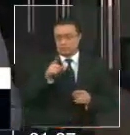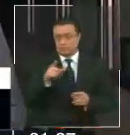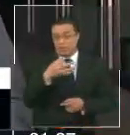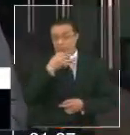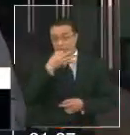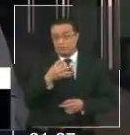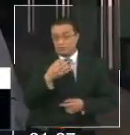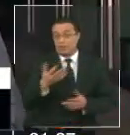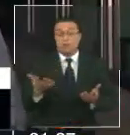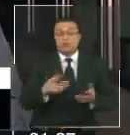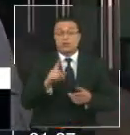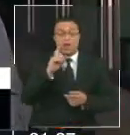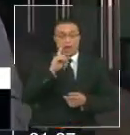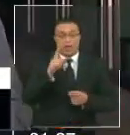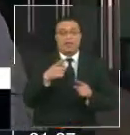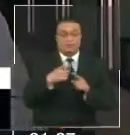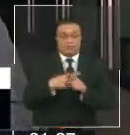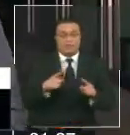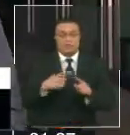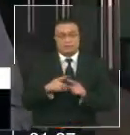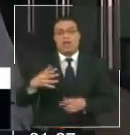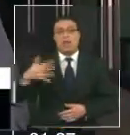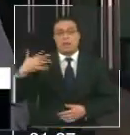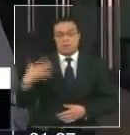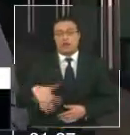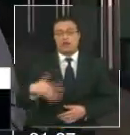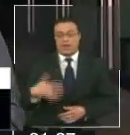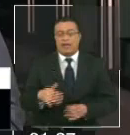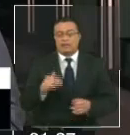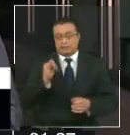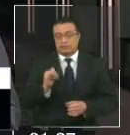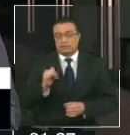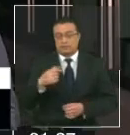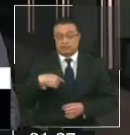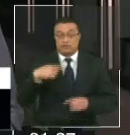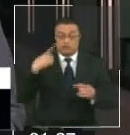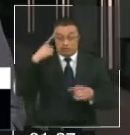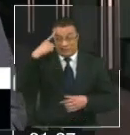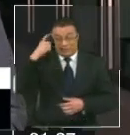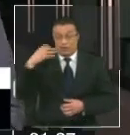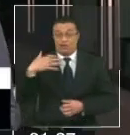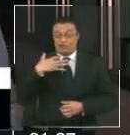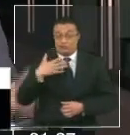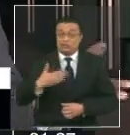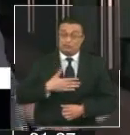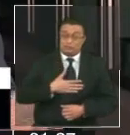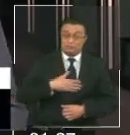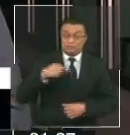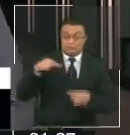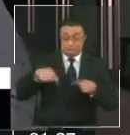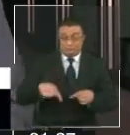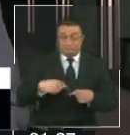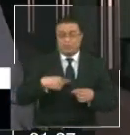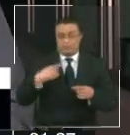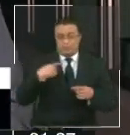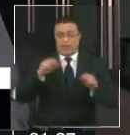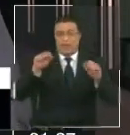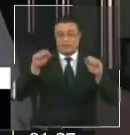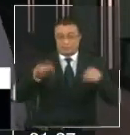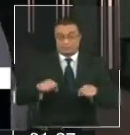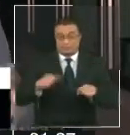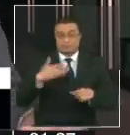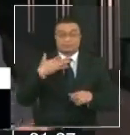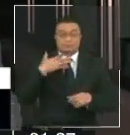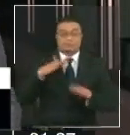decías, porque hay diferencias sustantivas. Yo creo que a estas alturas es bien aceptado que más que